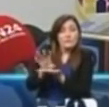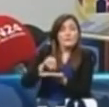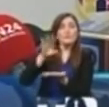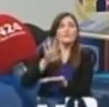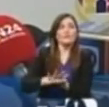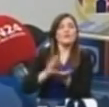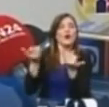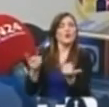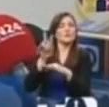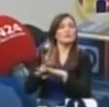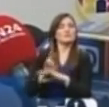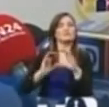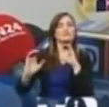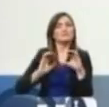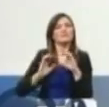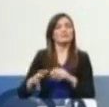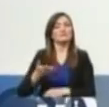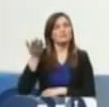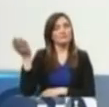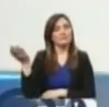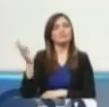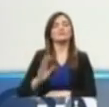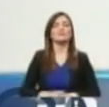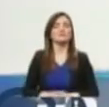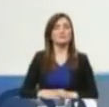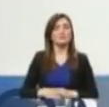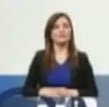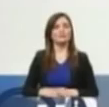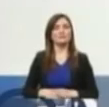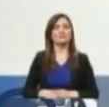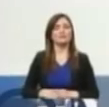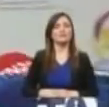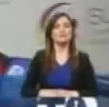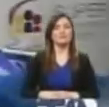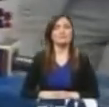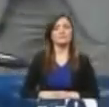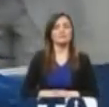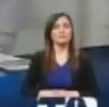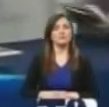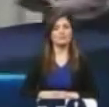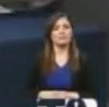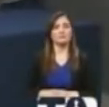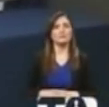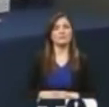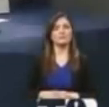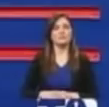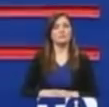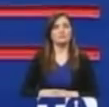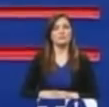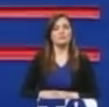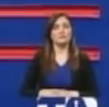aplicaría a su cargo actual, es decir, el de superintendente de comunicación. Fausto Yepes, 24